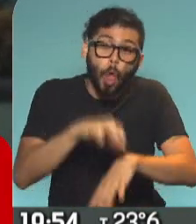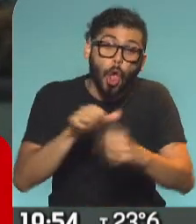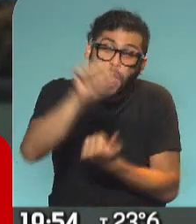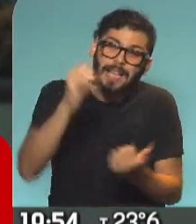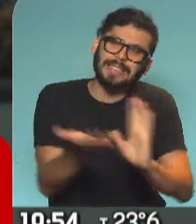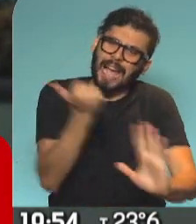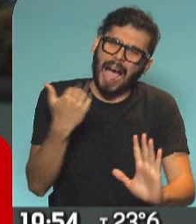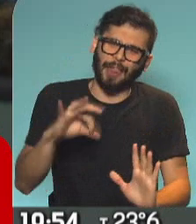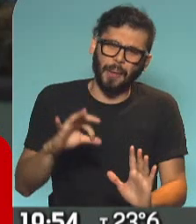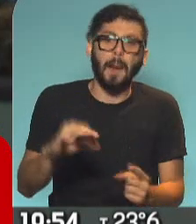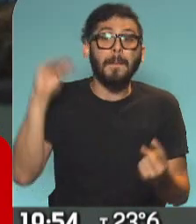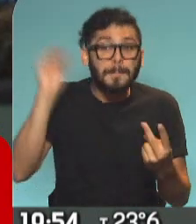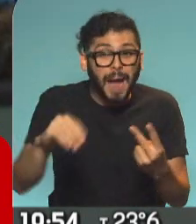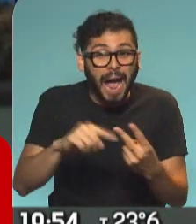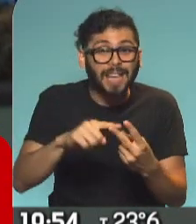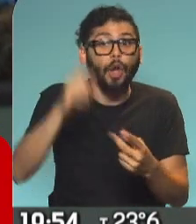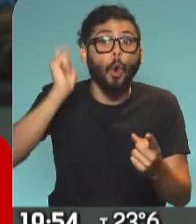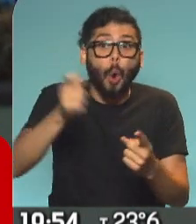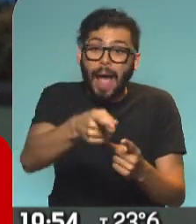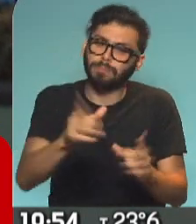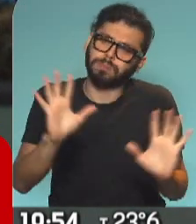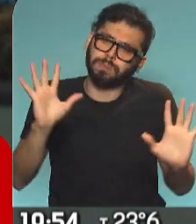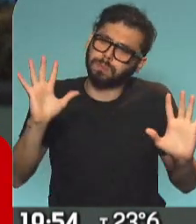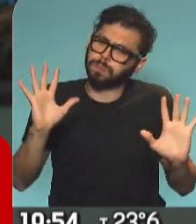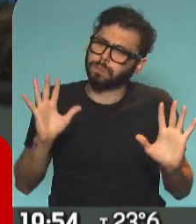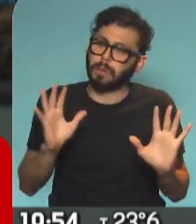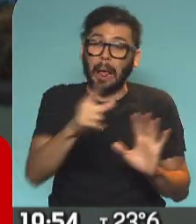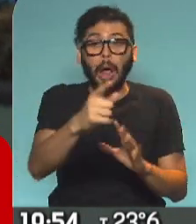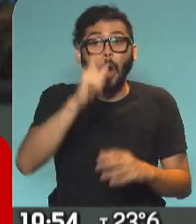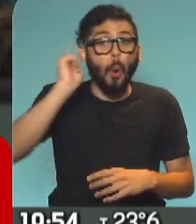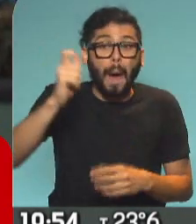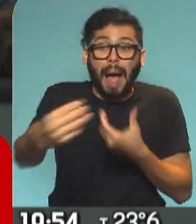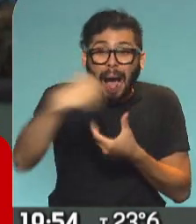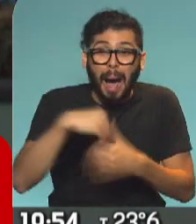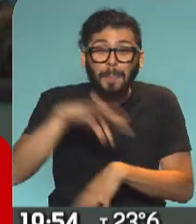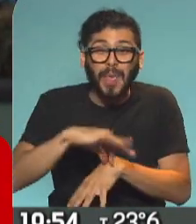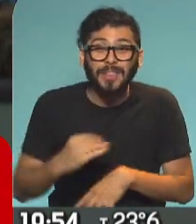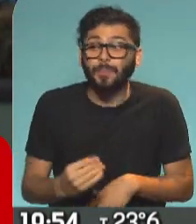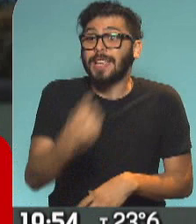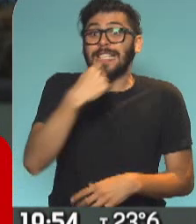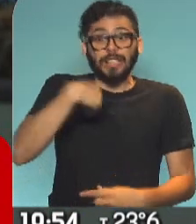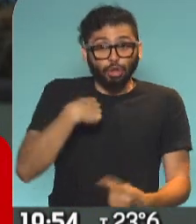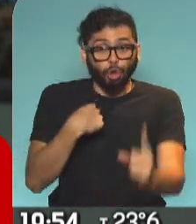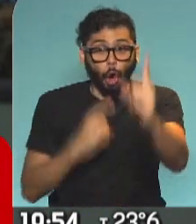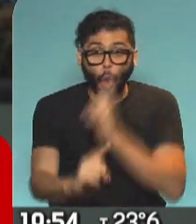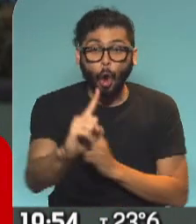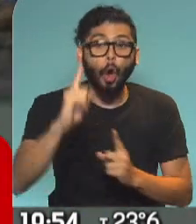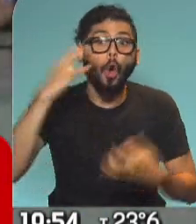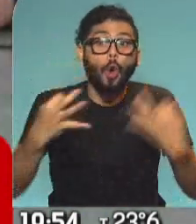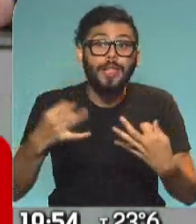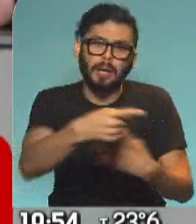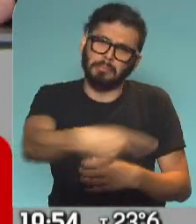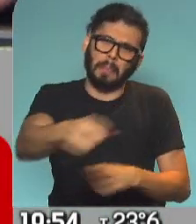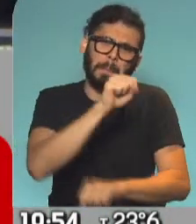título. Y ni le cuento lo que deberían hacer con el juez, queriendo hacer medicina. Porque si yo tuviera que hacer justicia, el juez ese está preso